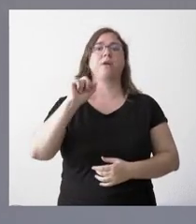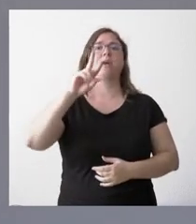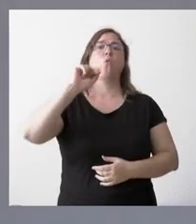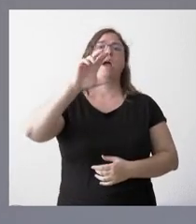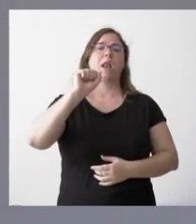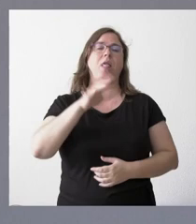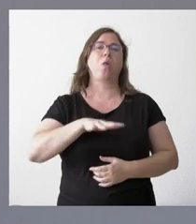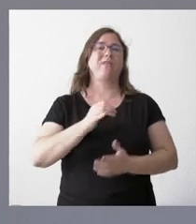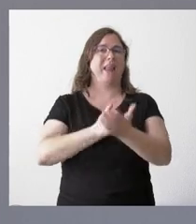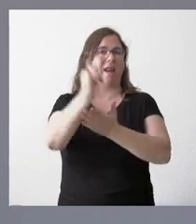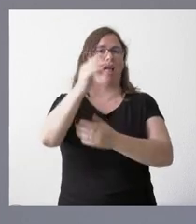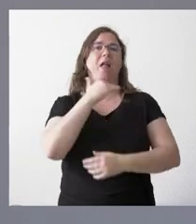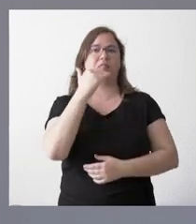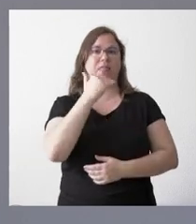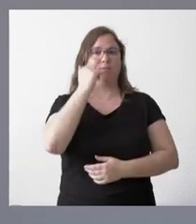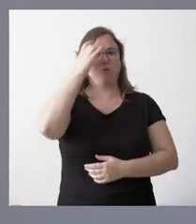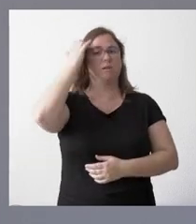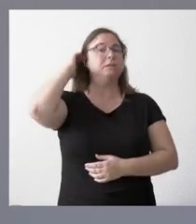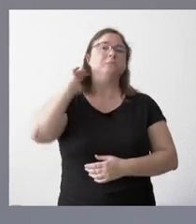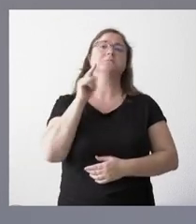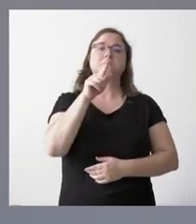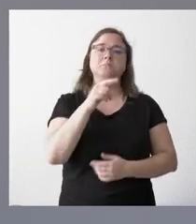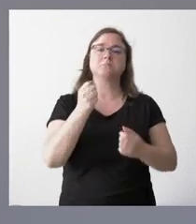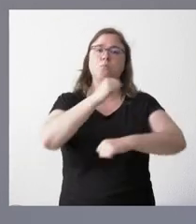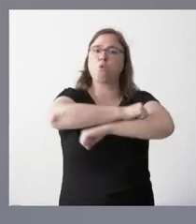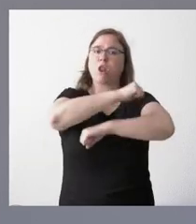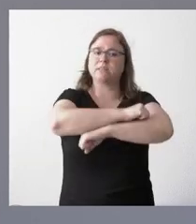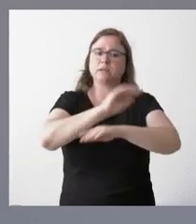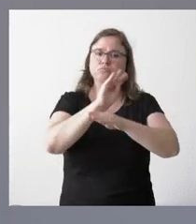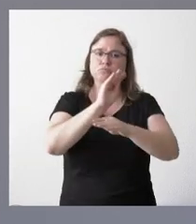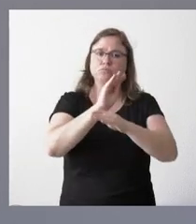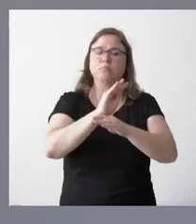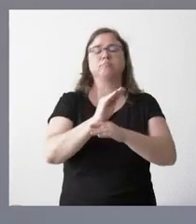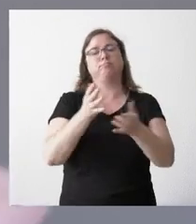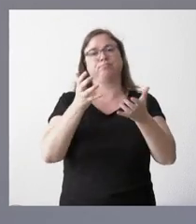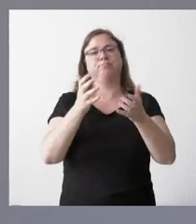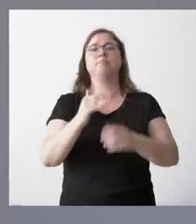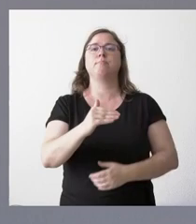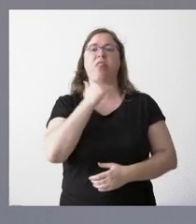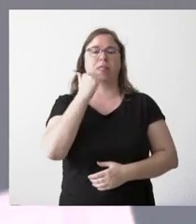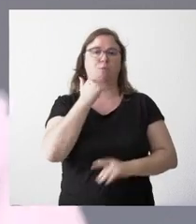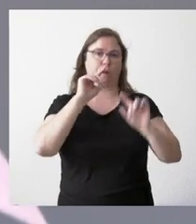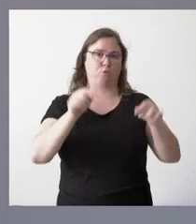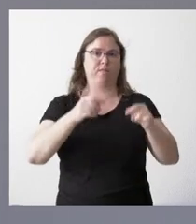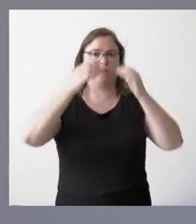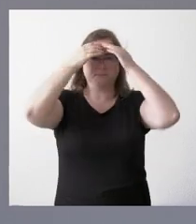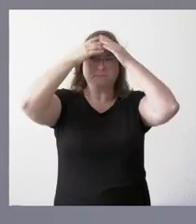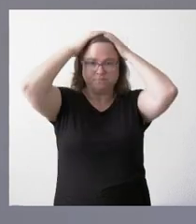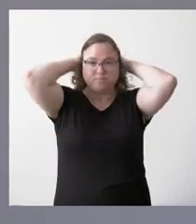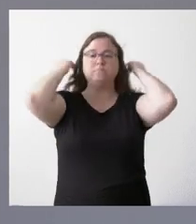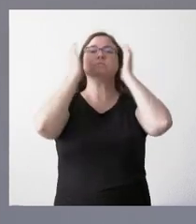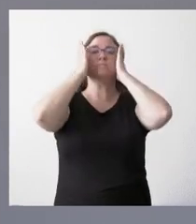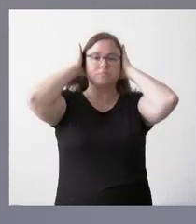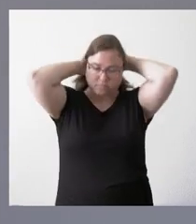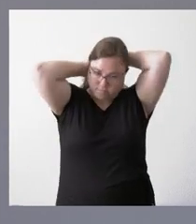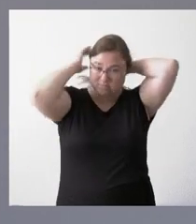Moreruela, Zamora. Una actuación también, en este caso, que beneficia a la provincia de Zamora. Esto es los asuntos